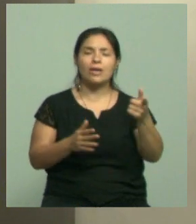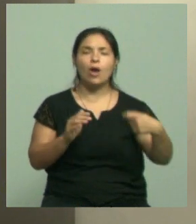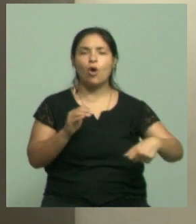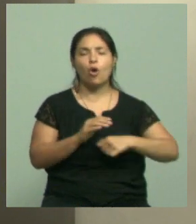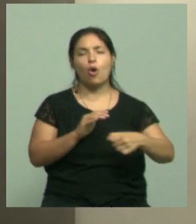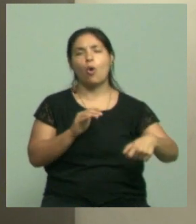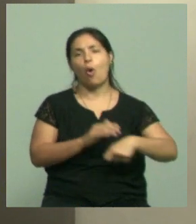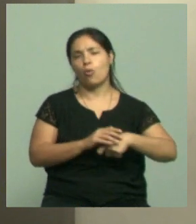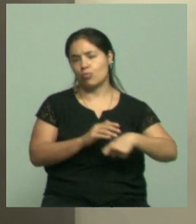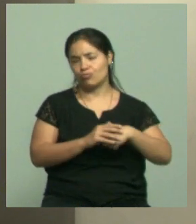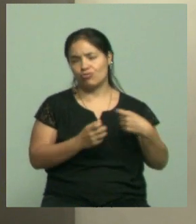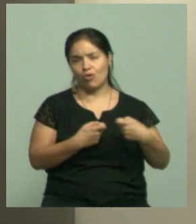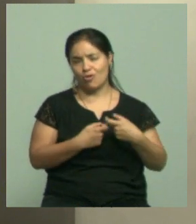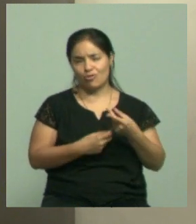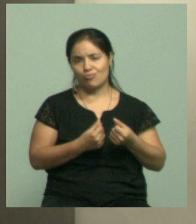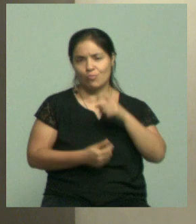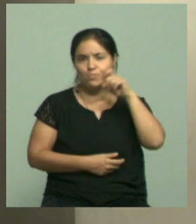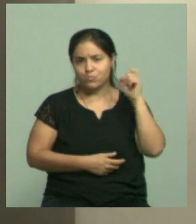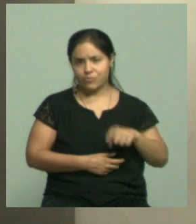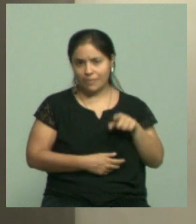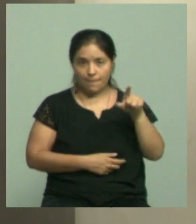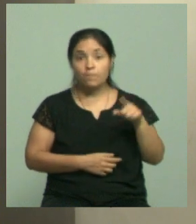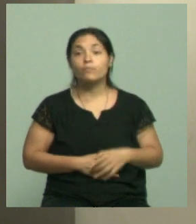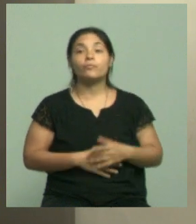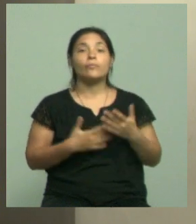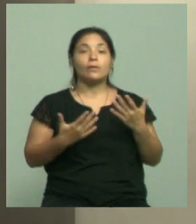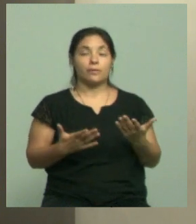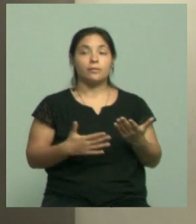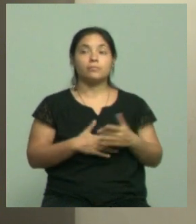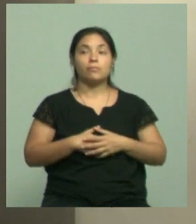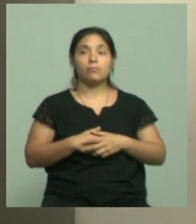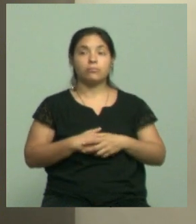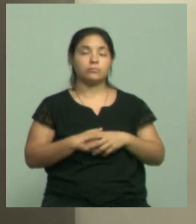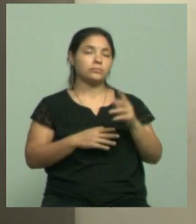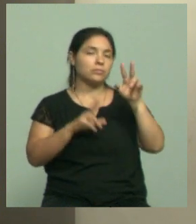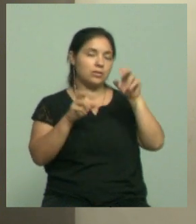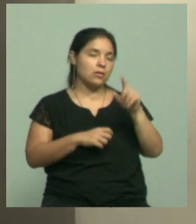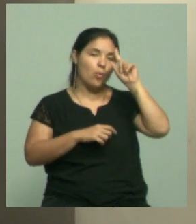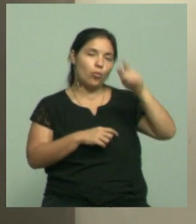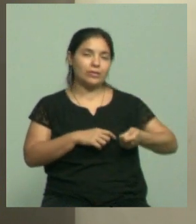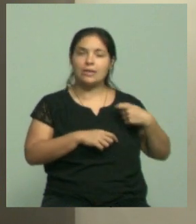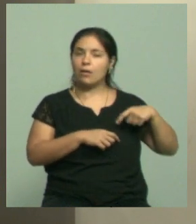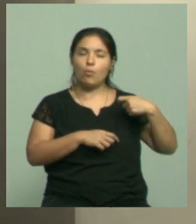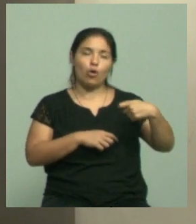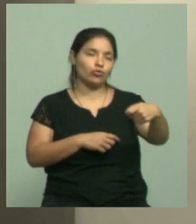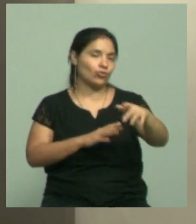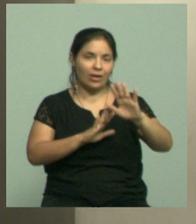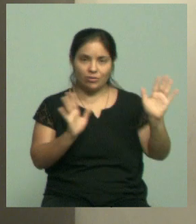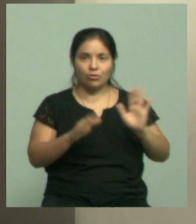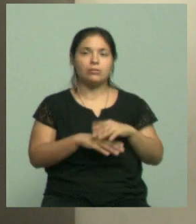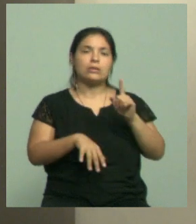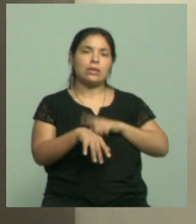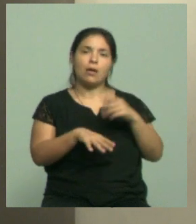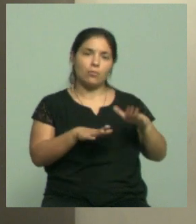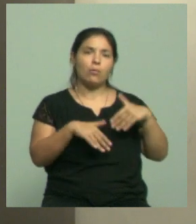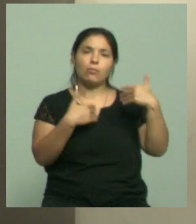en los casos de Odebrecht, ¿no? Lo cierto es que luego de una serie de procesos judiciales, eso se fue postergando, esa